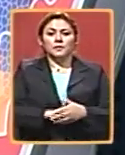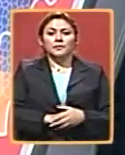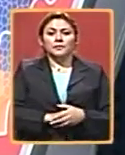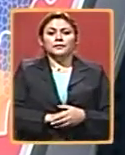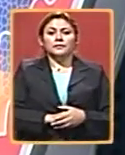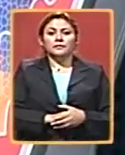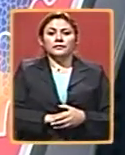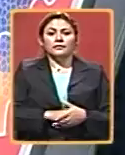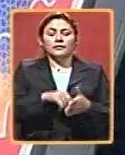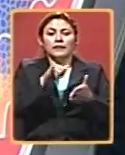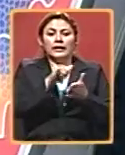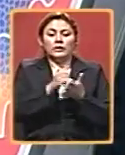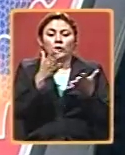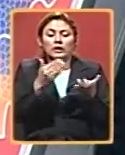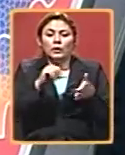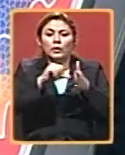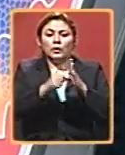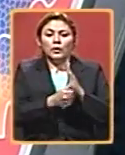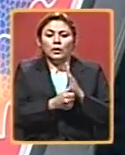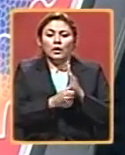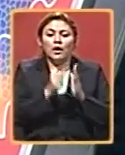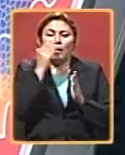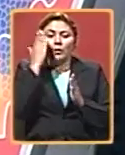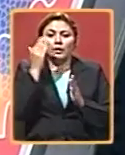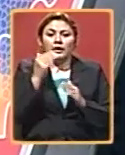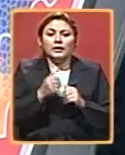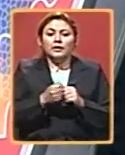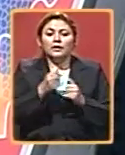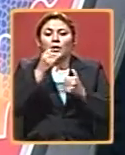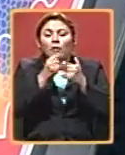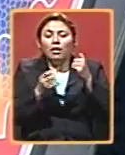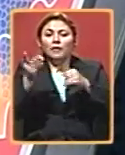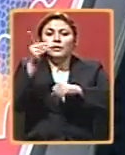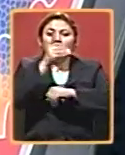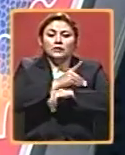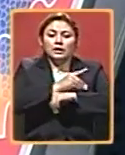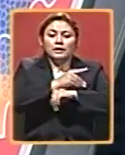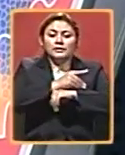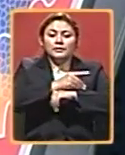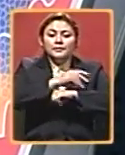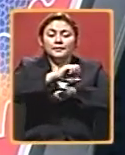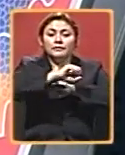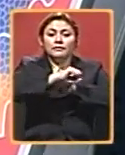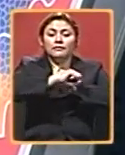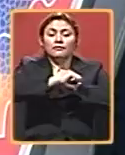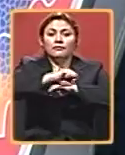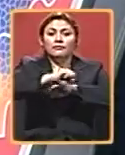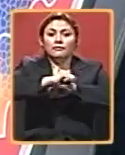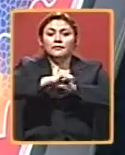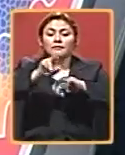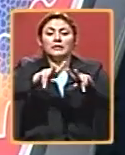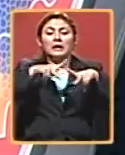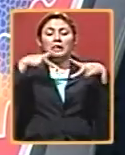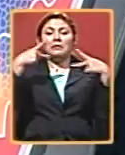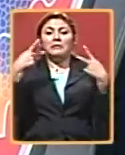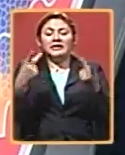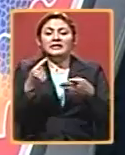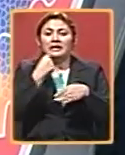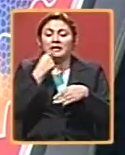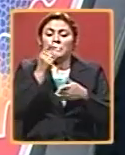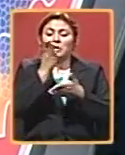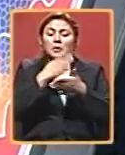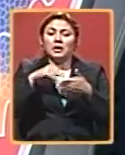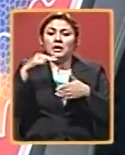Y esto lo quiero destacar porque justamente en los últimos días en la prensa ha estado circulando algunas